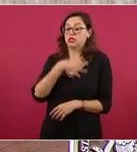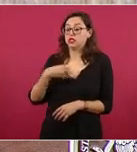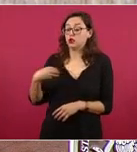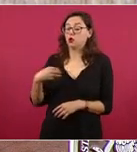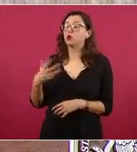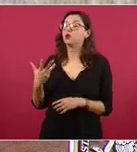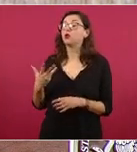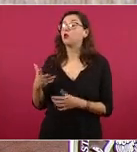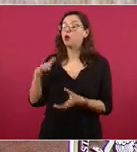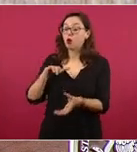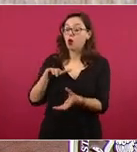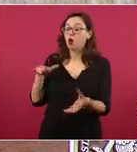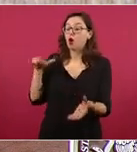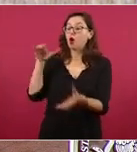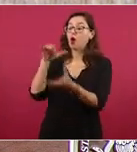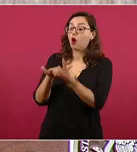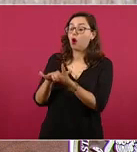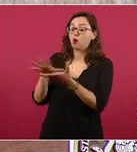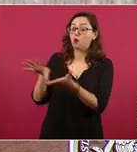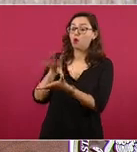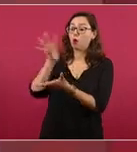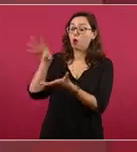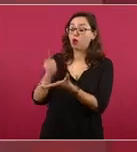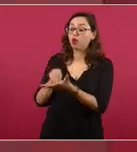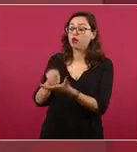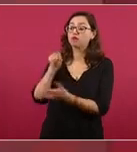estas antiguas remodeladas,